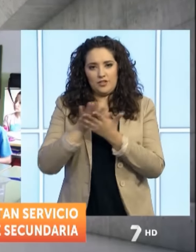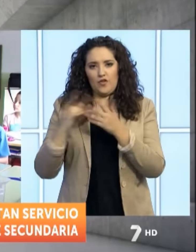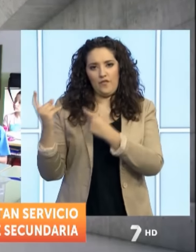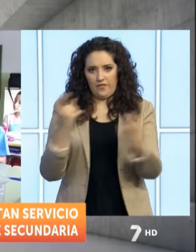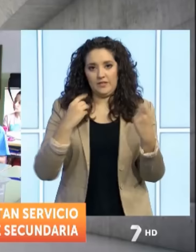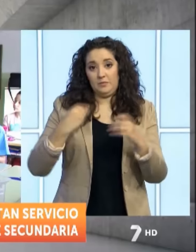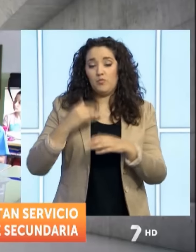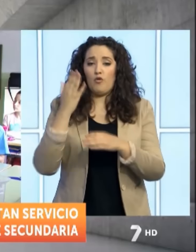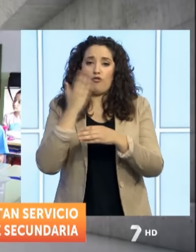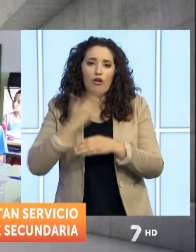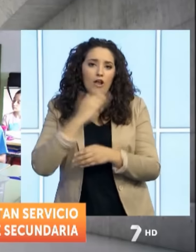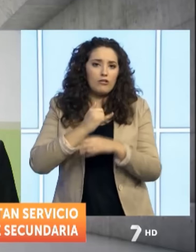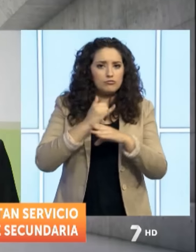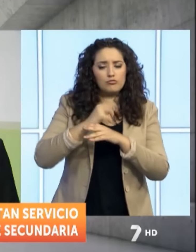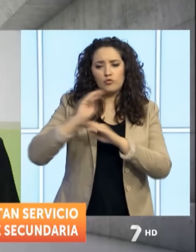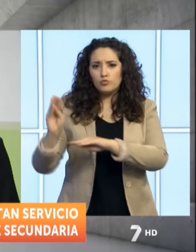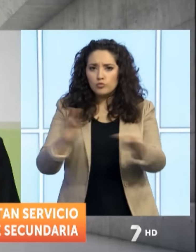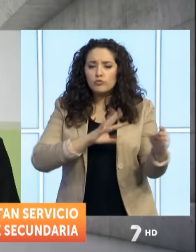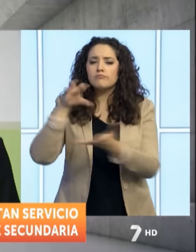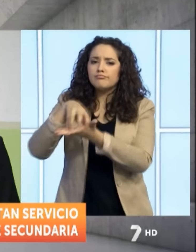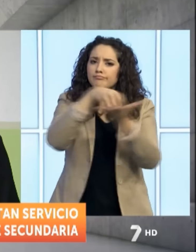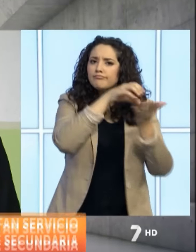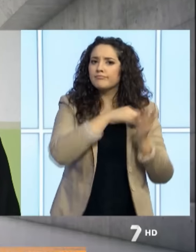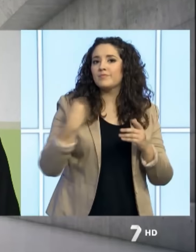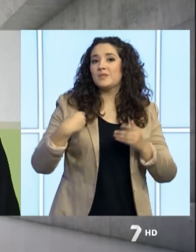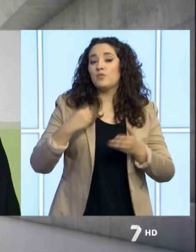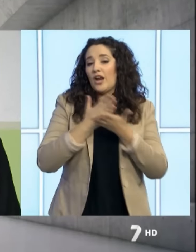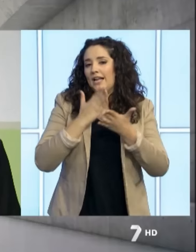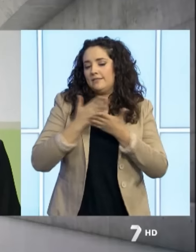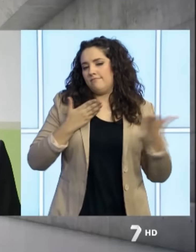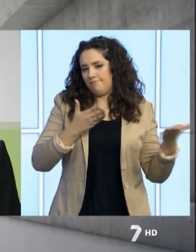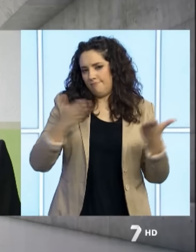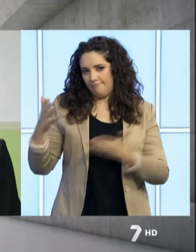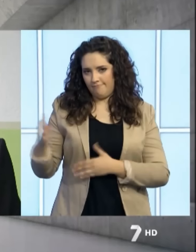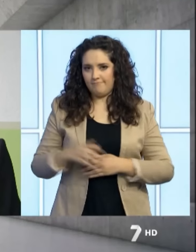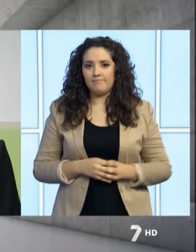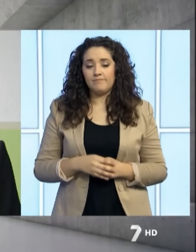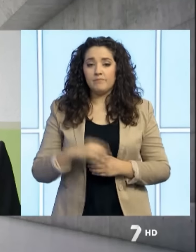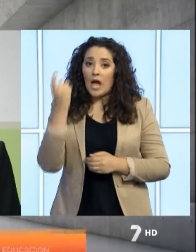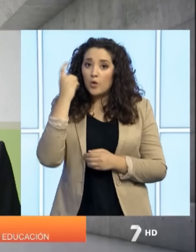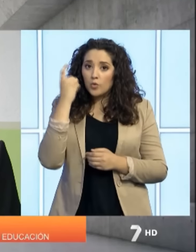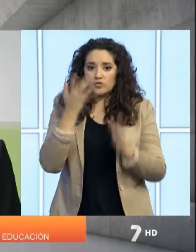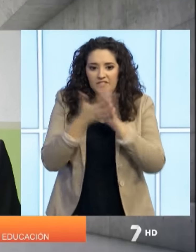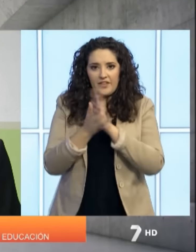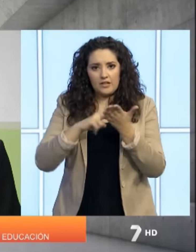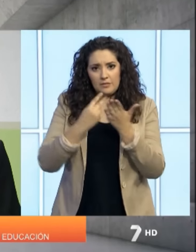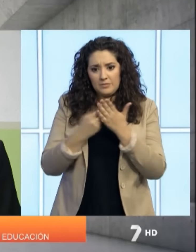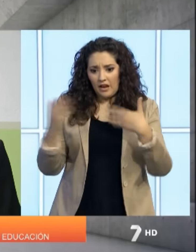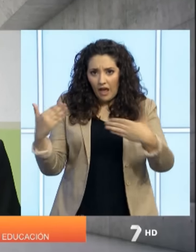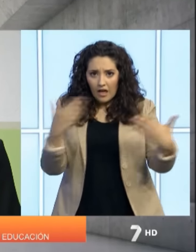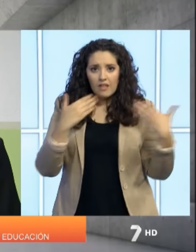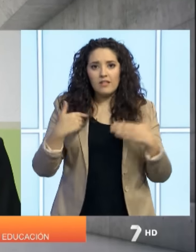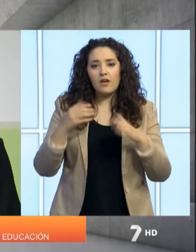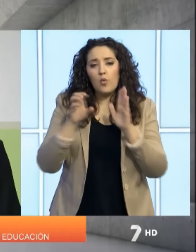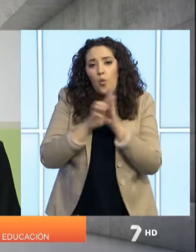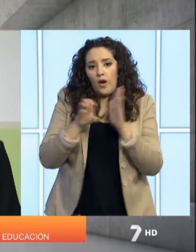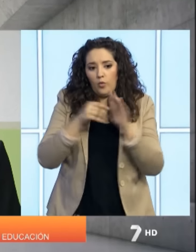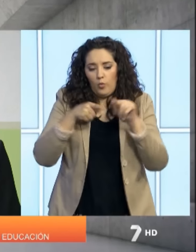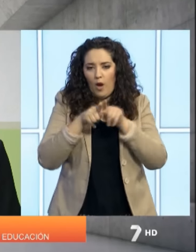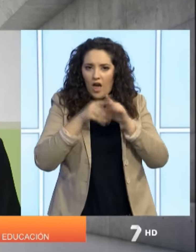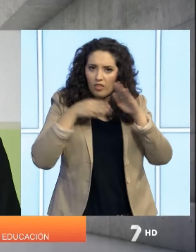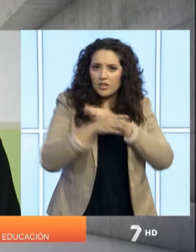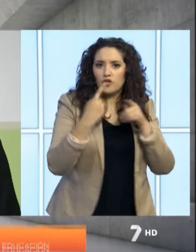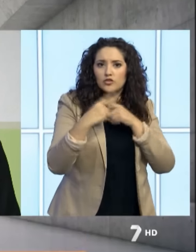sus centros para ayudarles en las clases. Esos alumnos sin ese servicio, sin ese intérprete, no tendrían acceso al currículo y por tanto